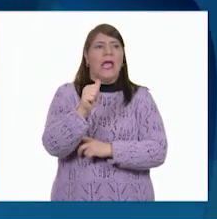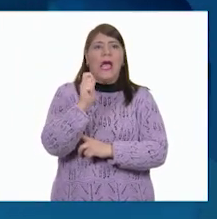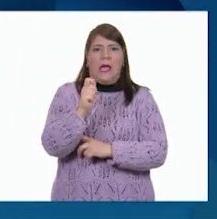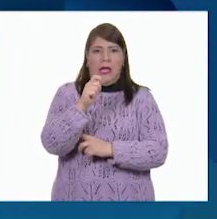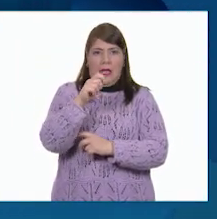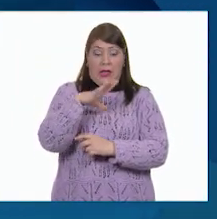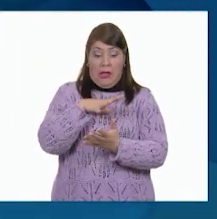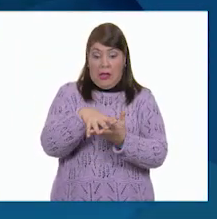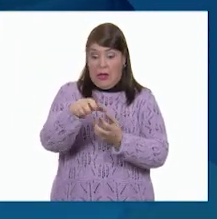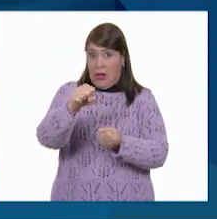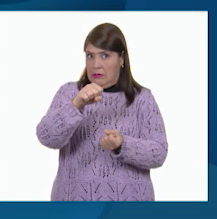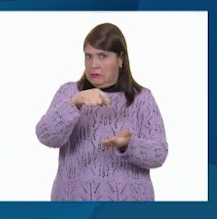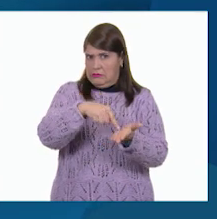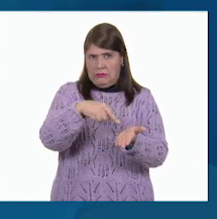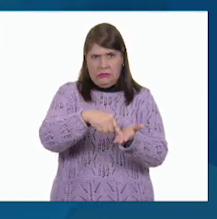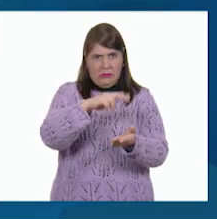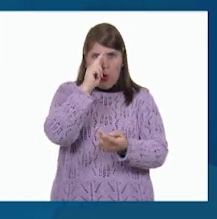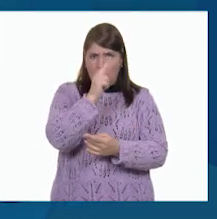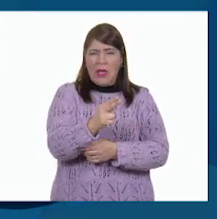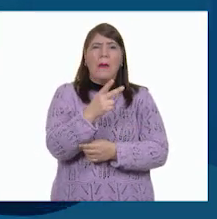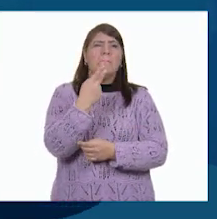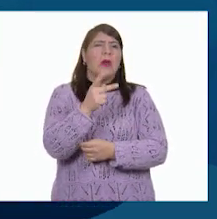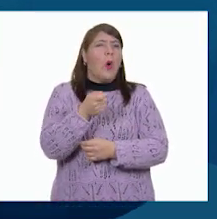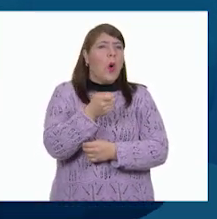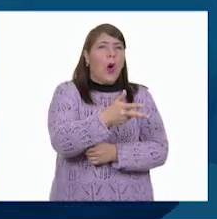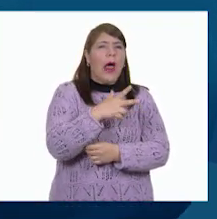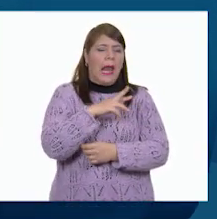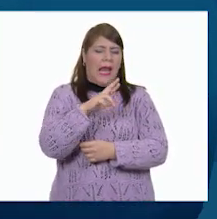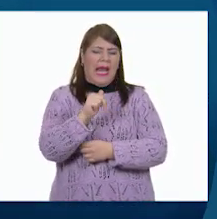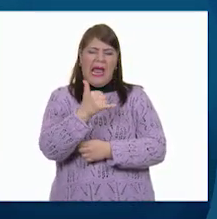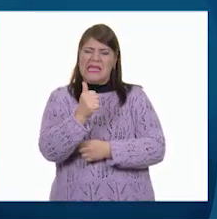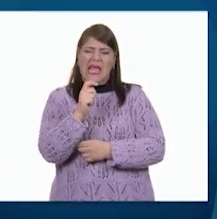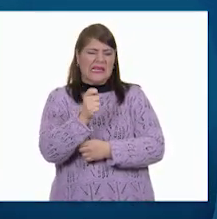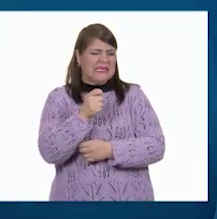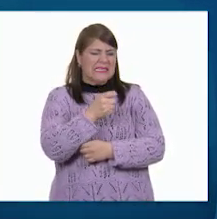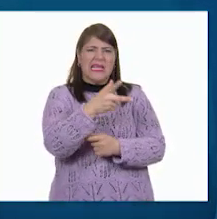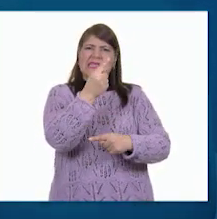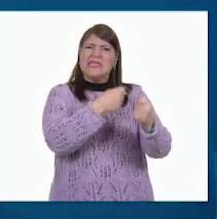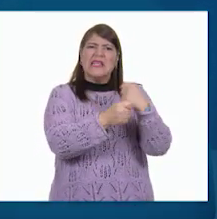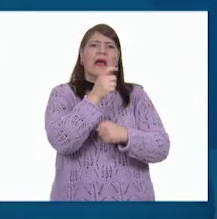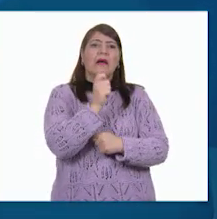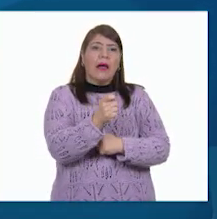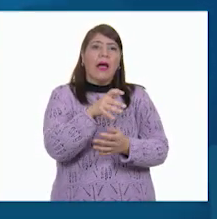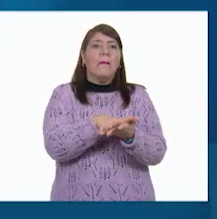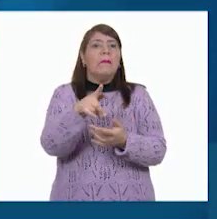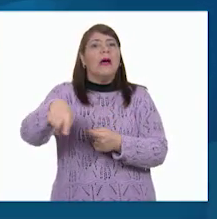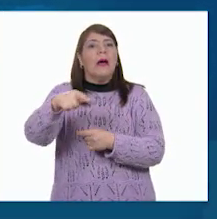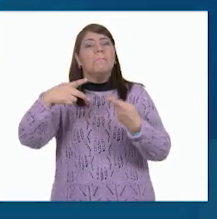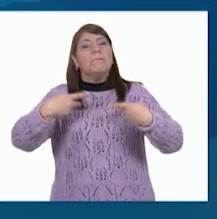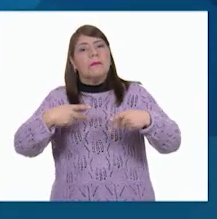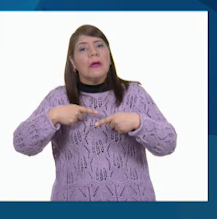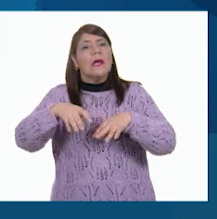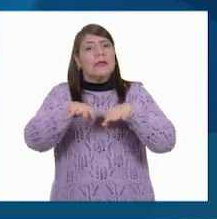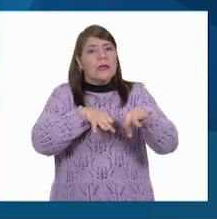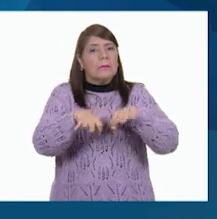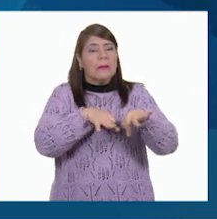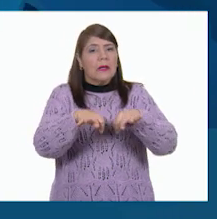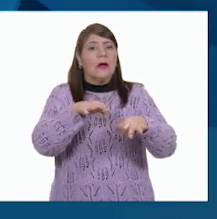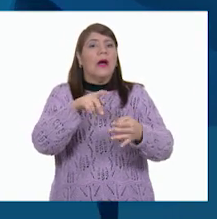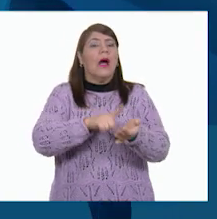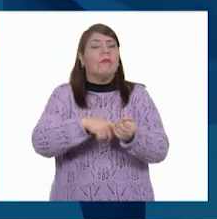Constitución estaban prohibidas. Se les decía así a las tiendas de raya porque la mayoría de los peones que trabajaban en las haciendas